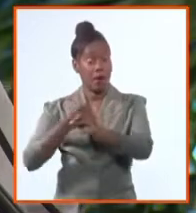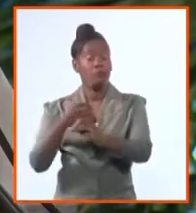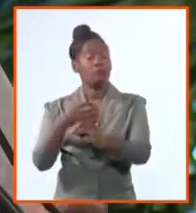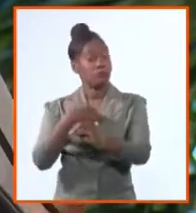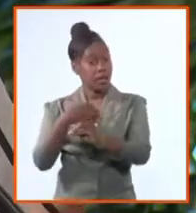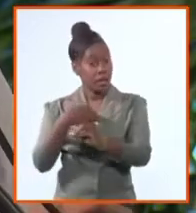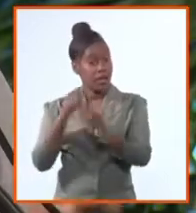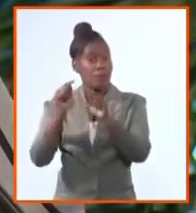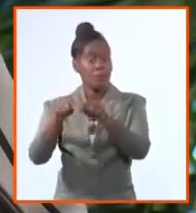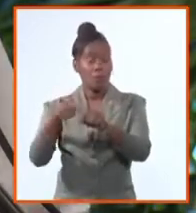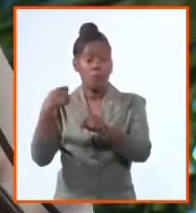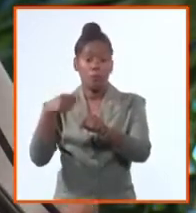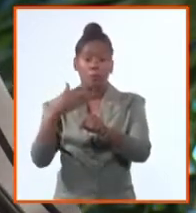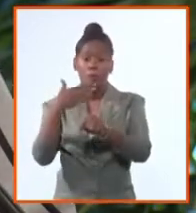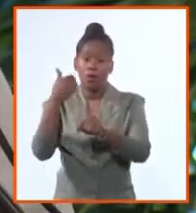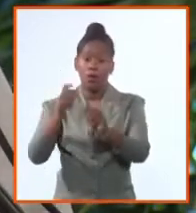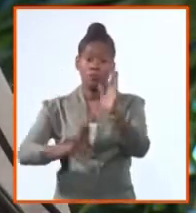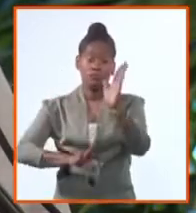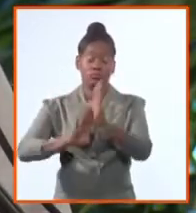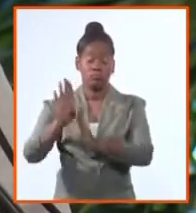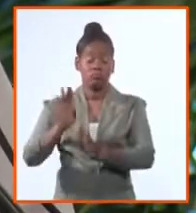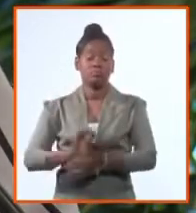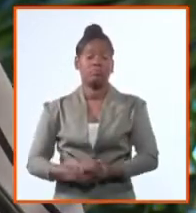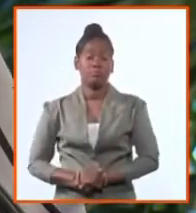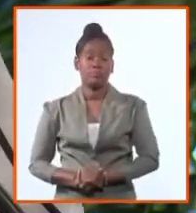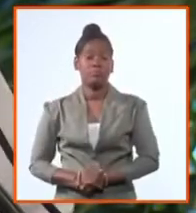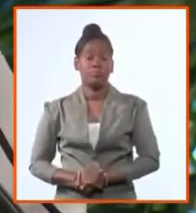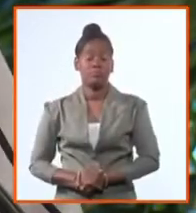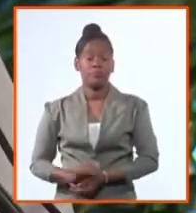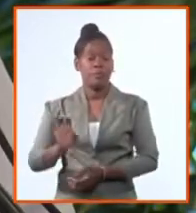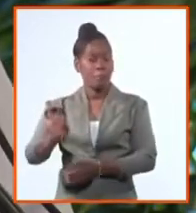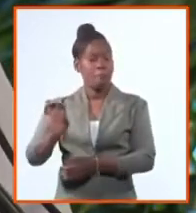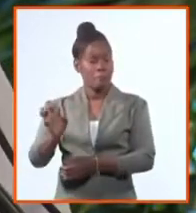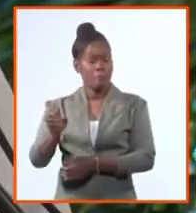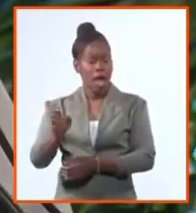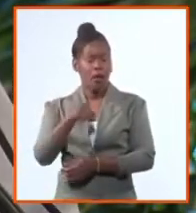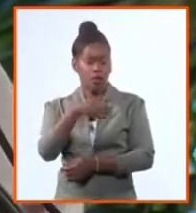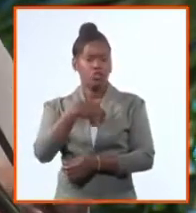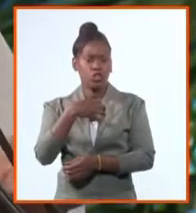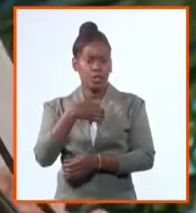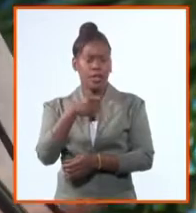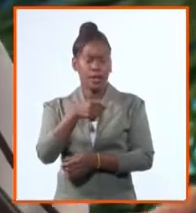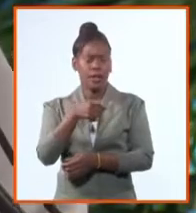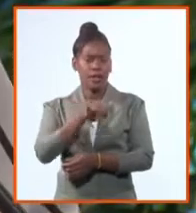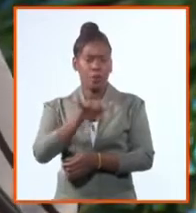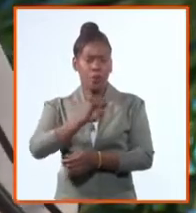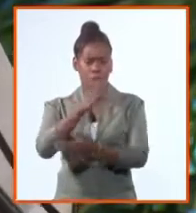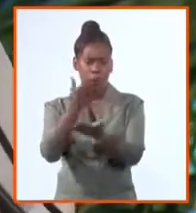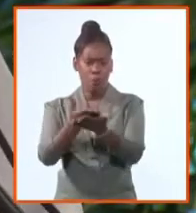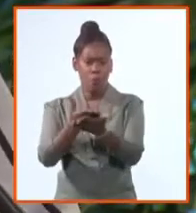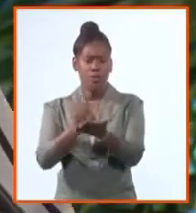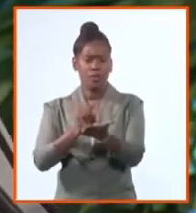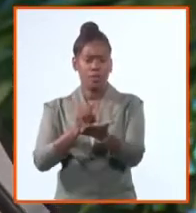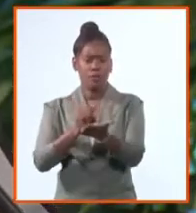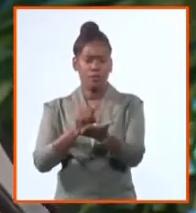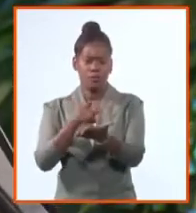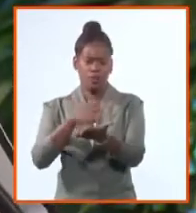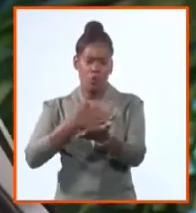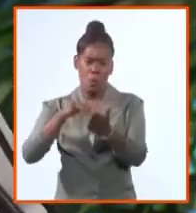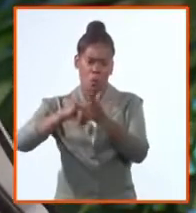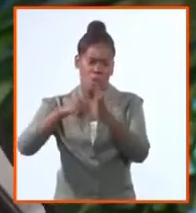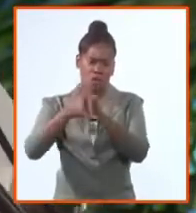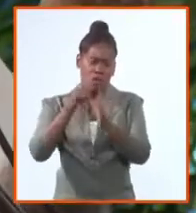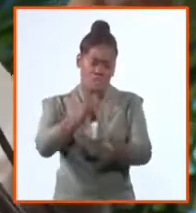un trabajo hecho, quiero decir, en este sentido, que lo hizo el banco. Tuve la suerte de poder opinar sobre ese trabajo que está hecho y se